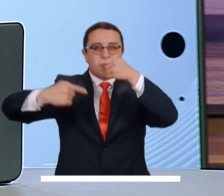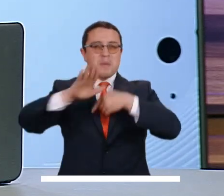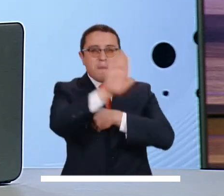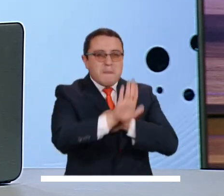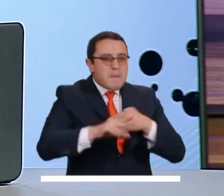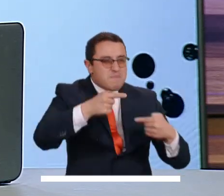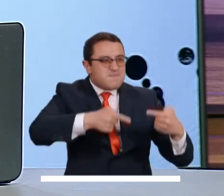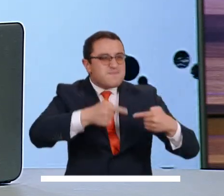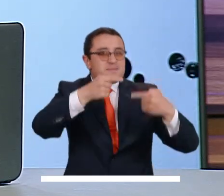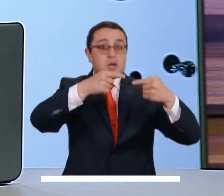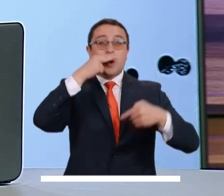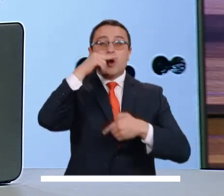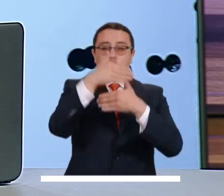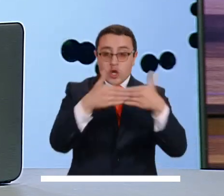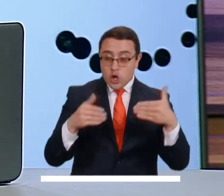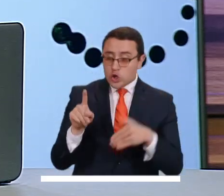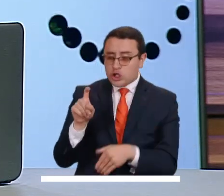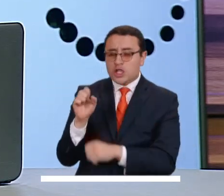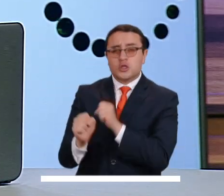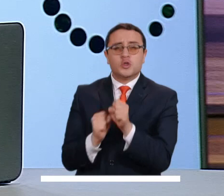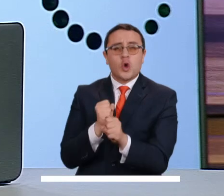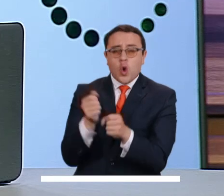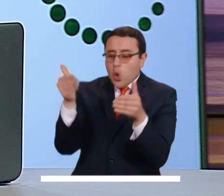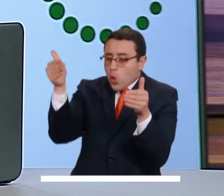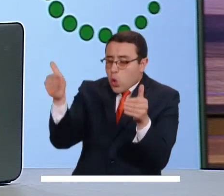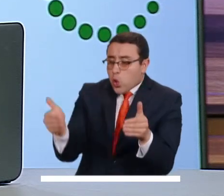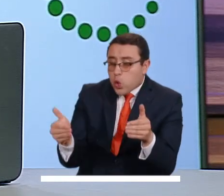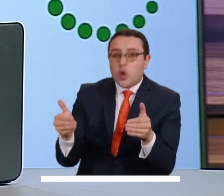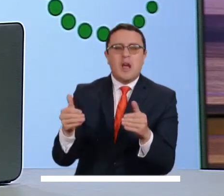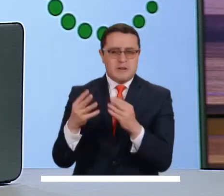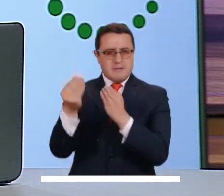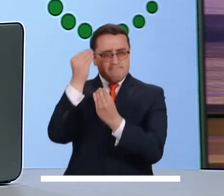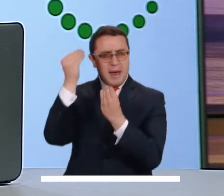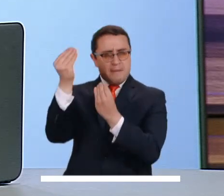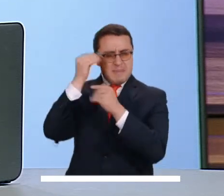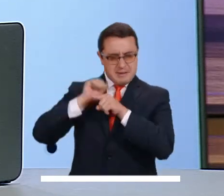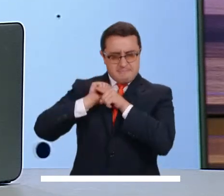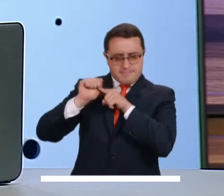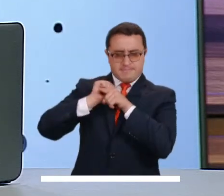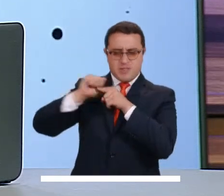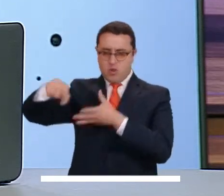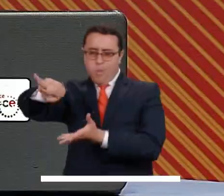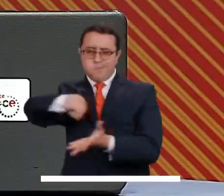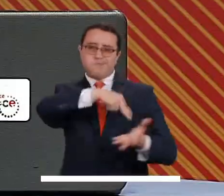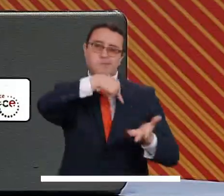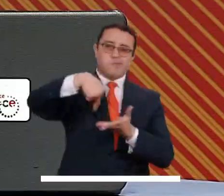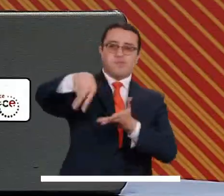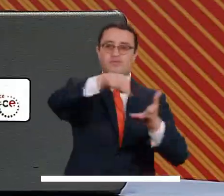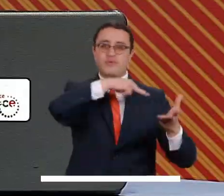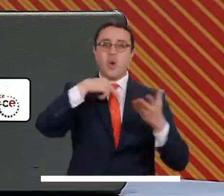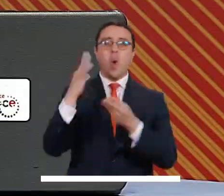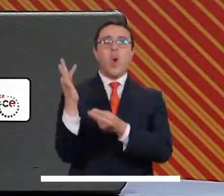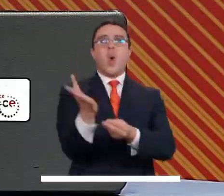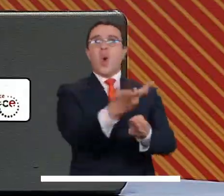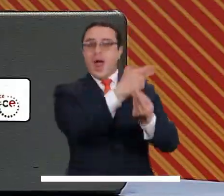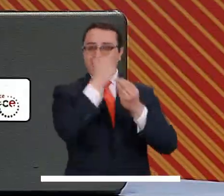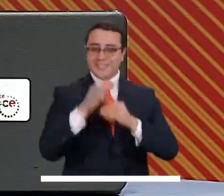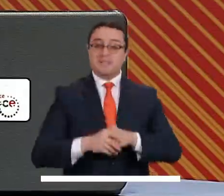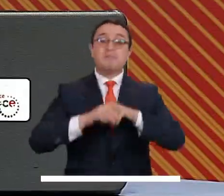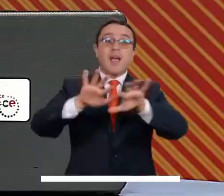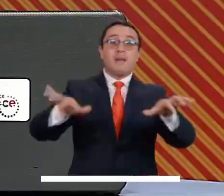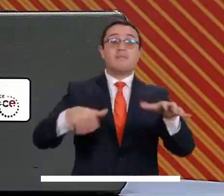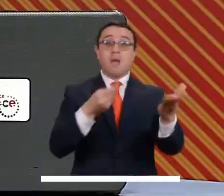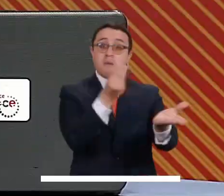los 6 años se preparan y conquistan las pistas con sus pasos en las escuelas de formación artística. Este tipo de actividades no